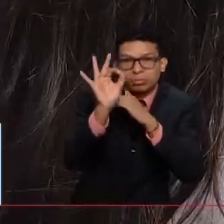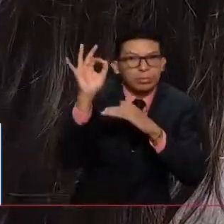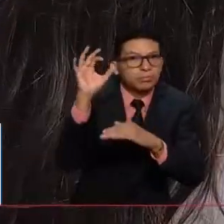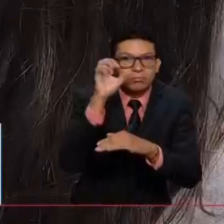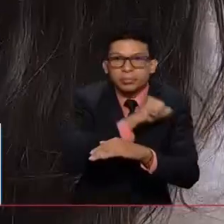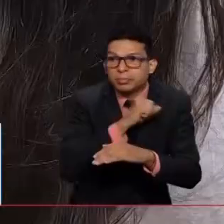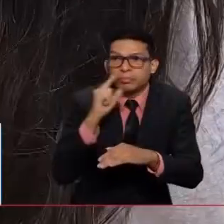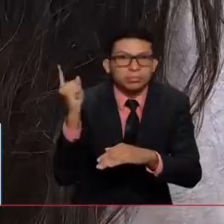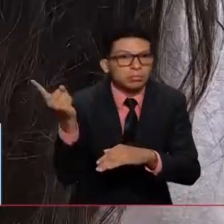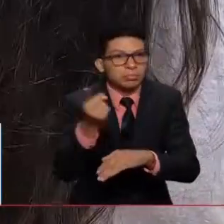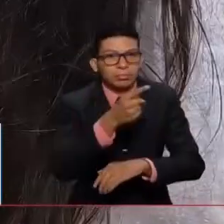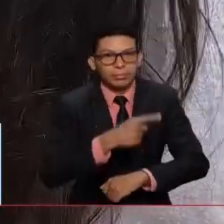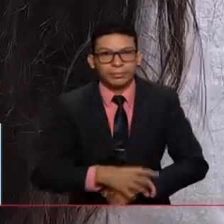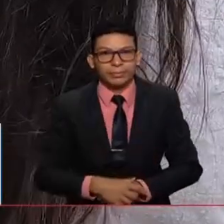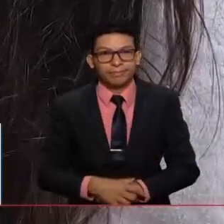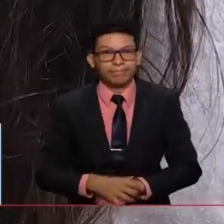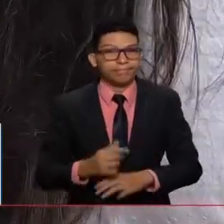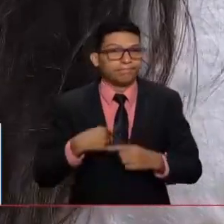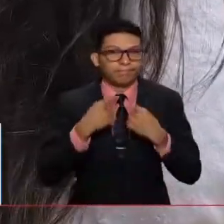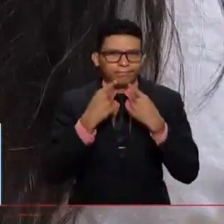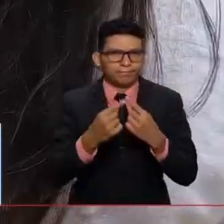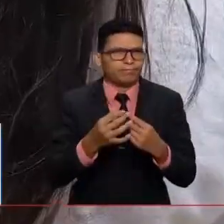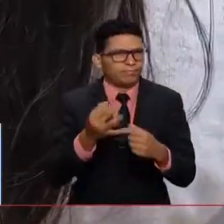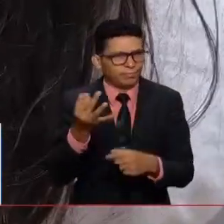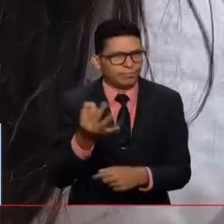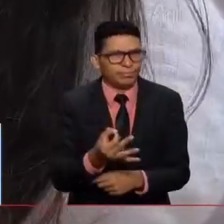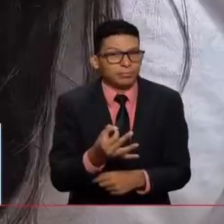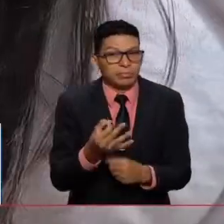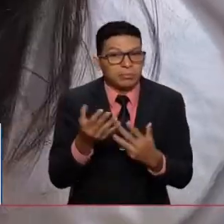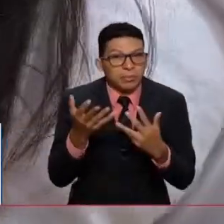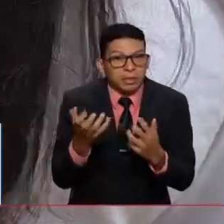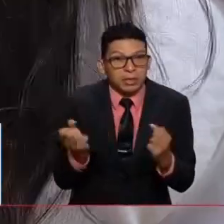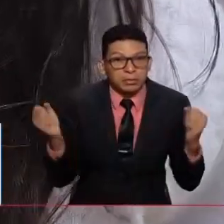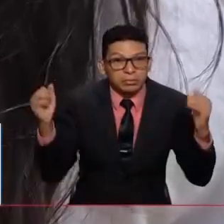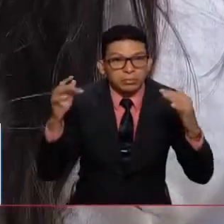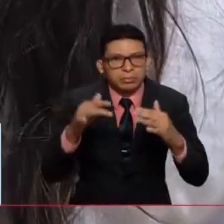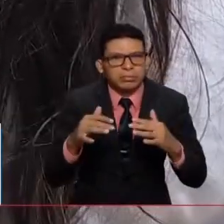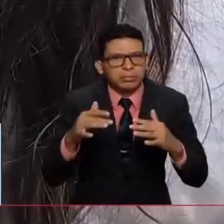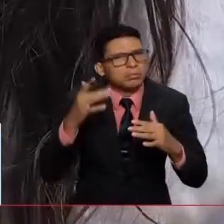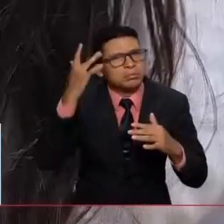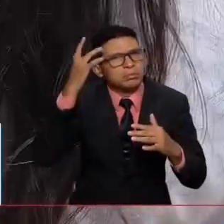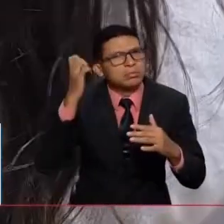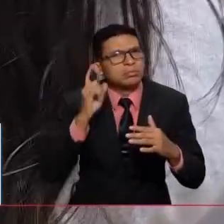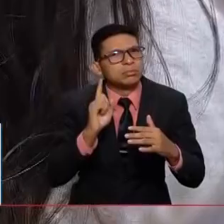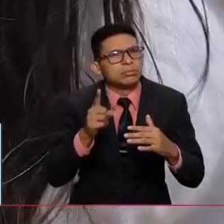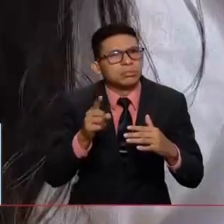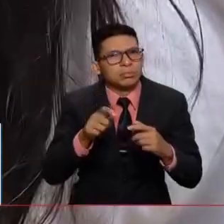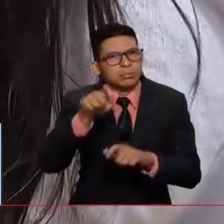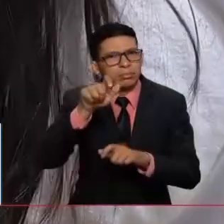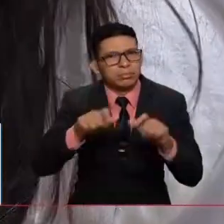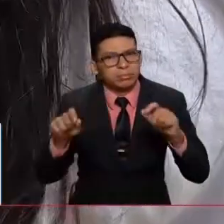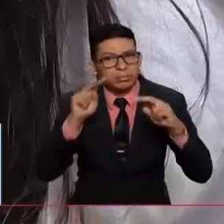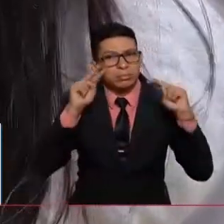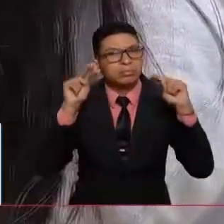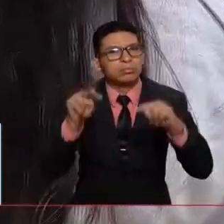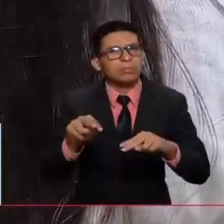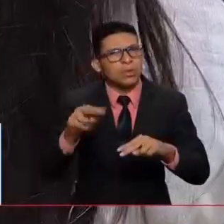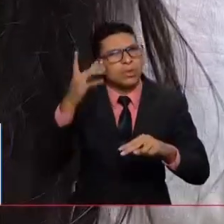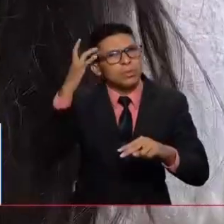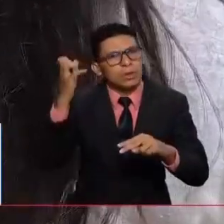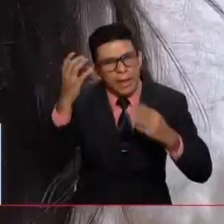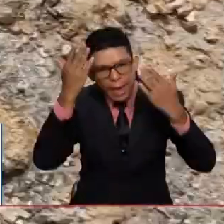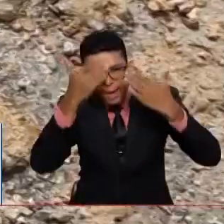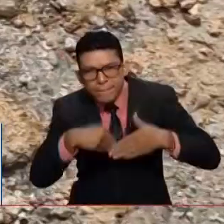cuenta. Entonces yo digo que eso sí. Si querían llegar, ¿por qué no llegaban por donde la gente los miraba? ¿Por qué tenían que